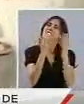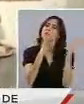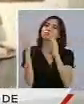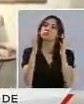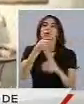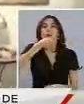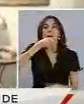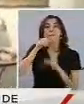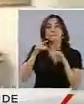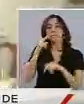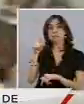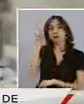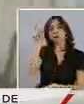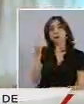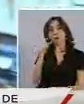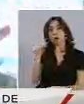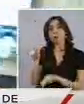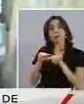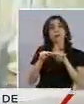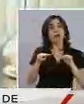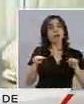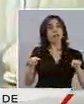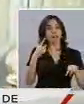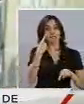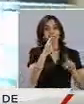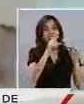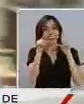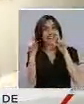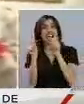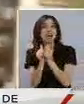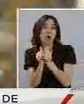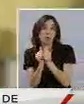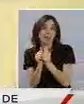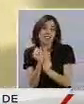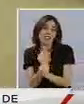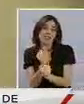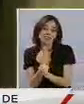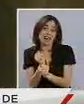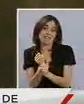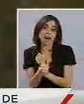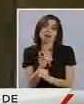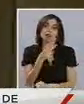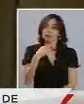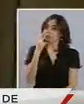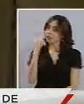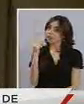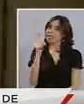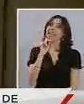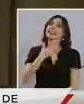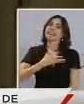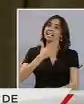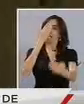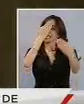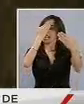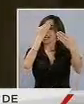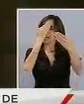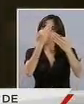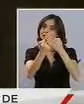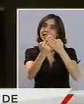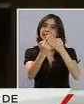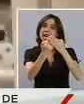Con esa misma tranquilidad que veíamos ahí en nuestro compañero de trabajo, tenemos que enfrentar los